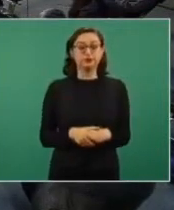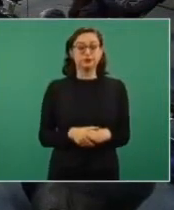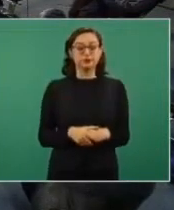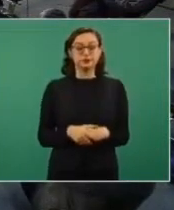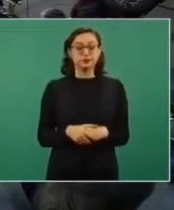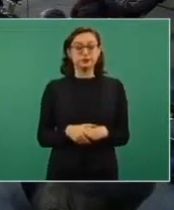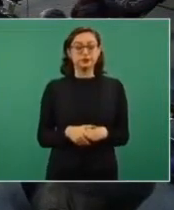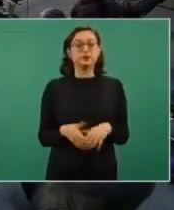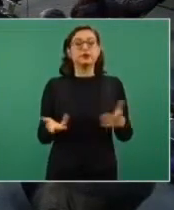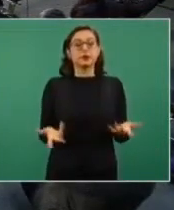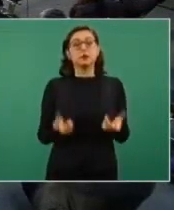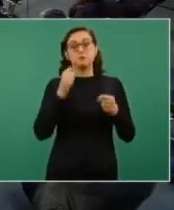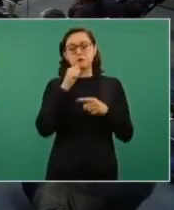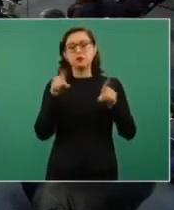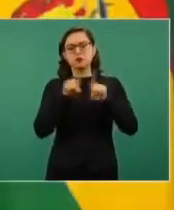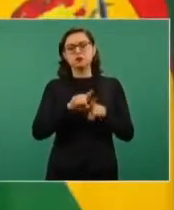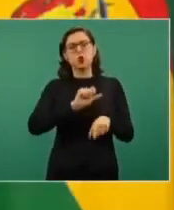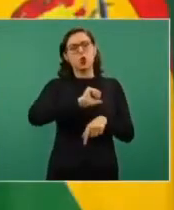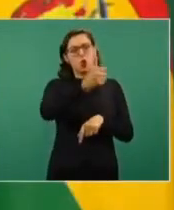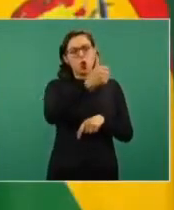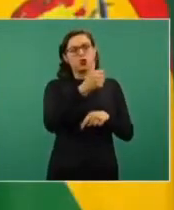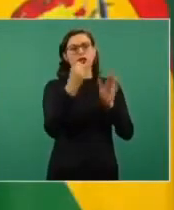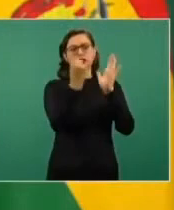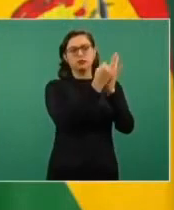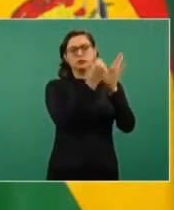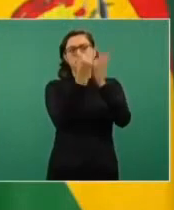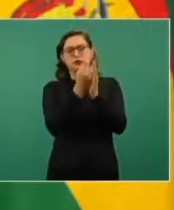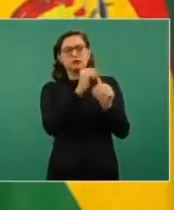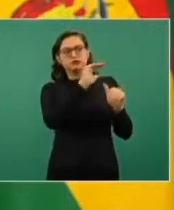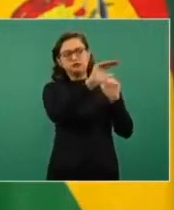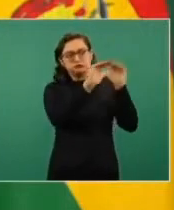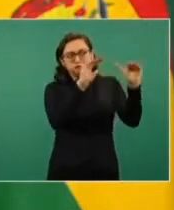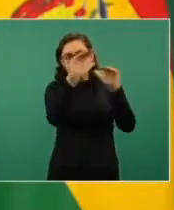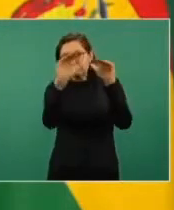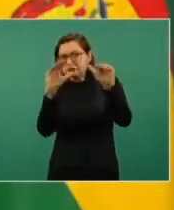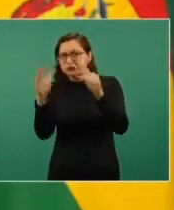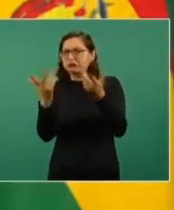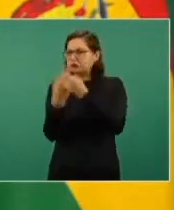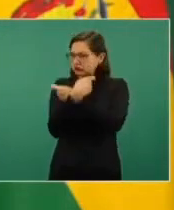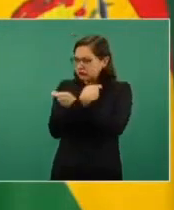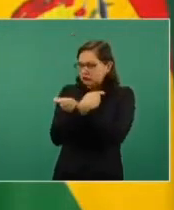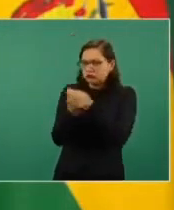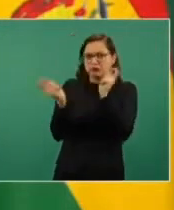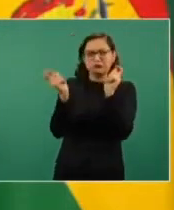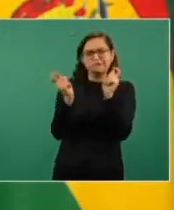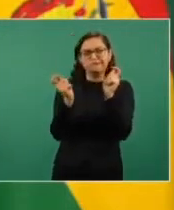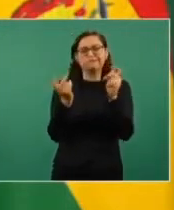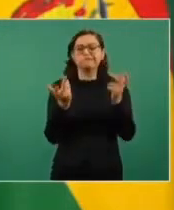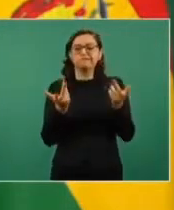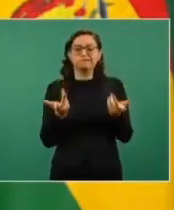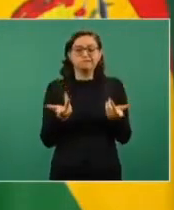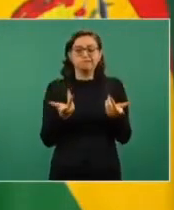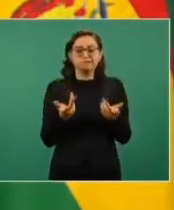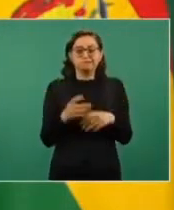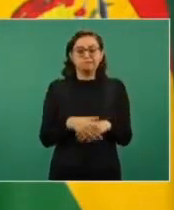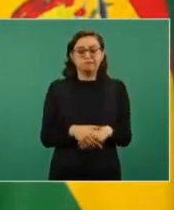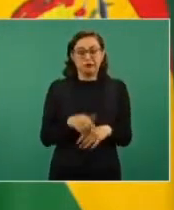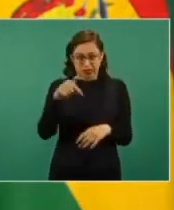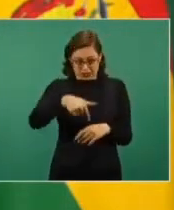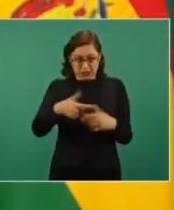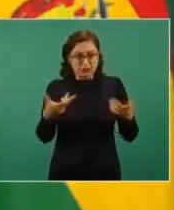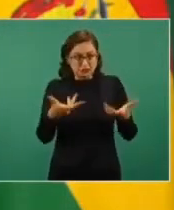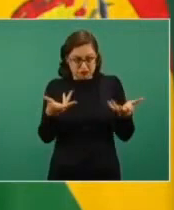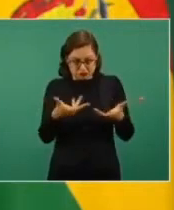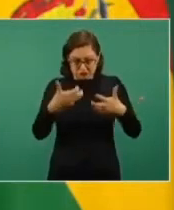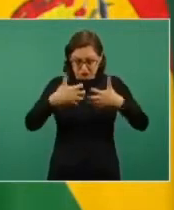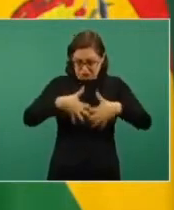con otras empresas, pero ahora la única con la que estamos produciendo también en México es CanSino, y CanSino también está